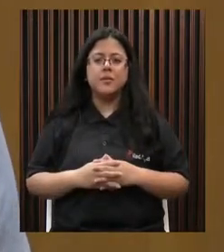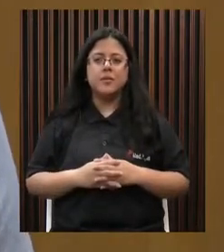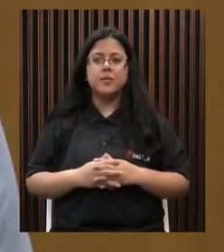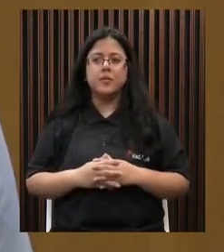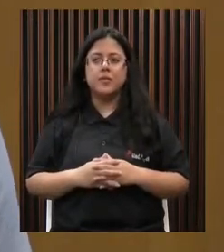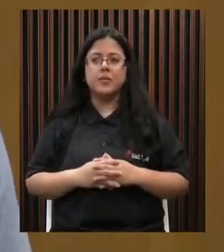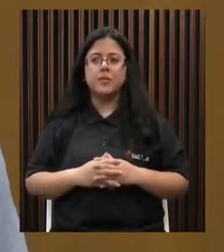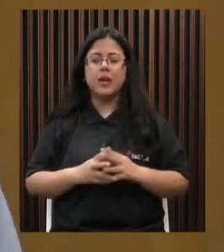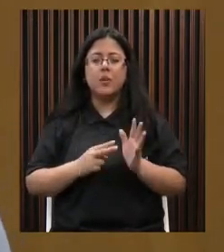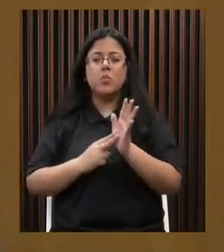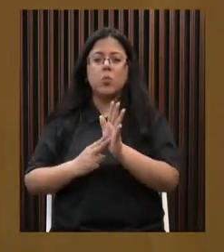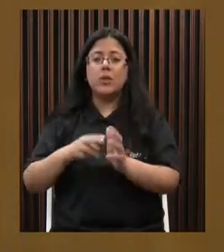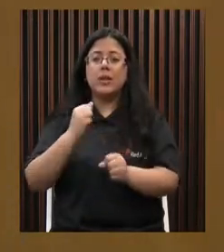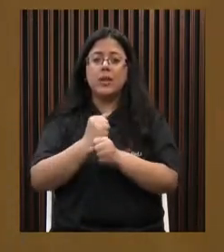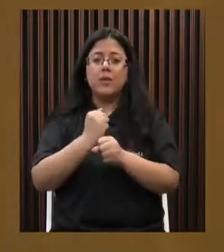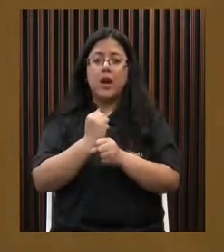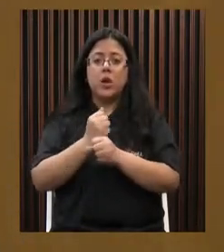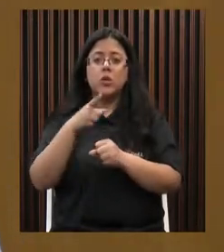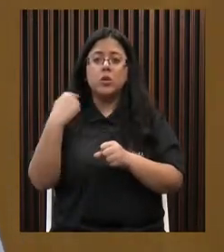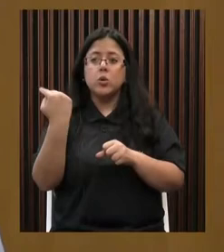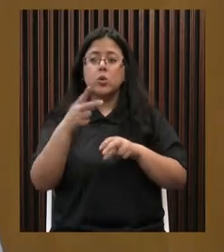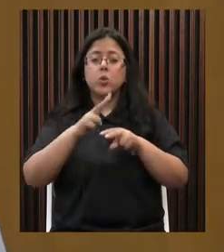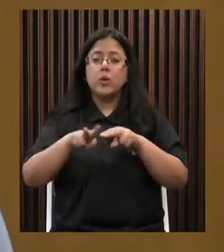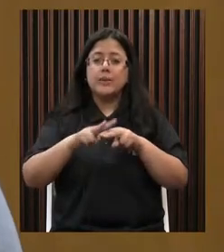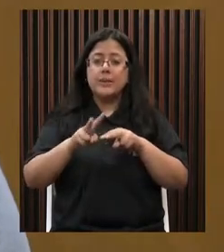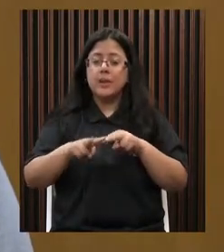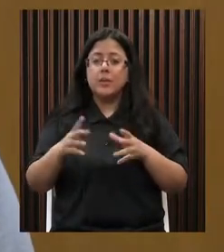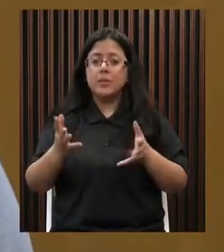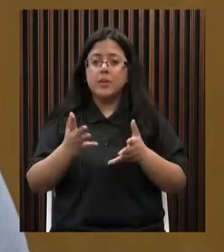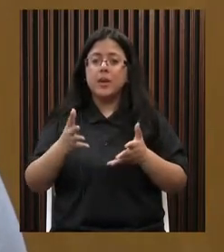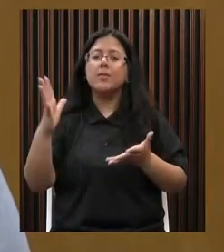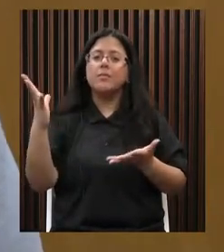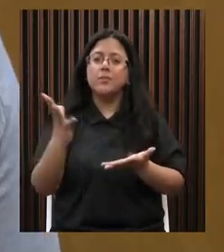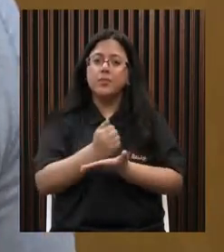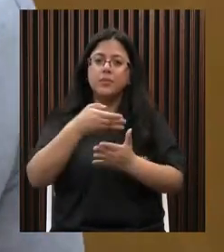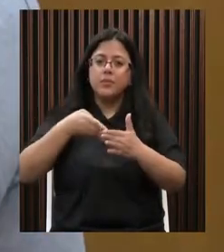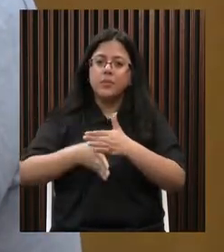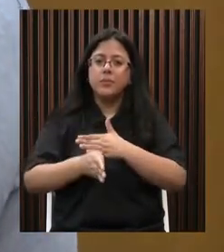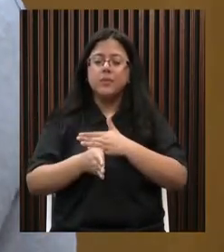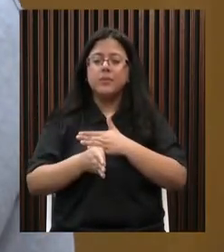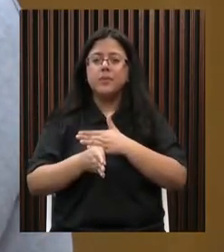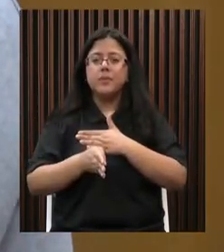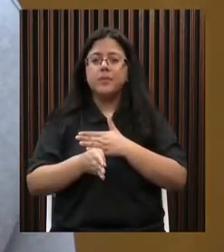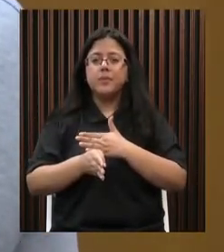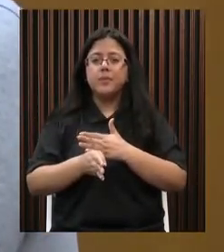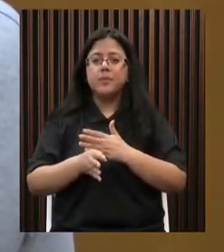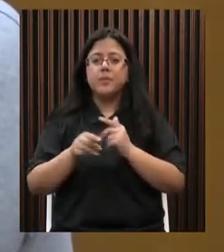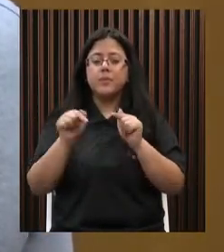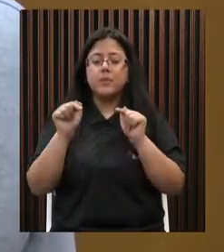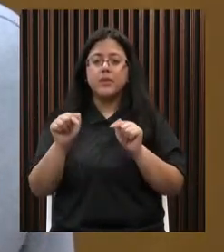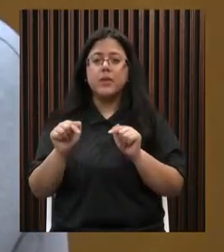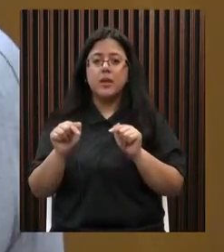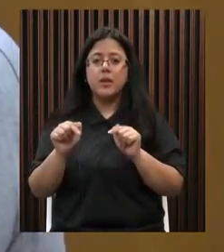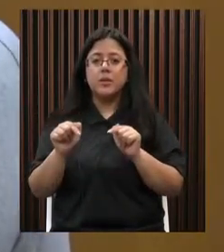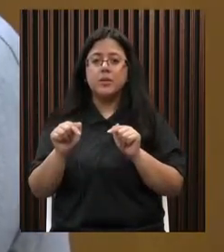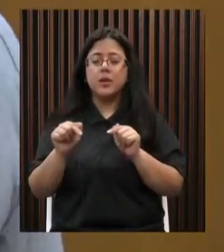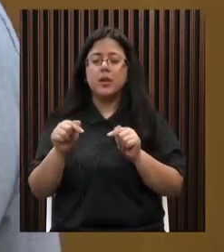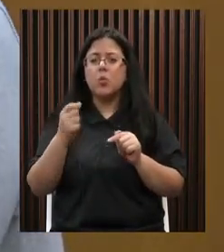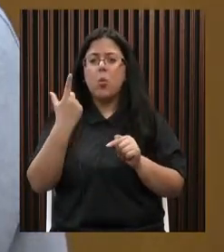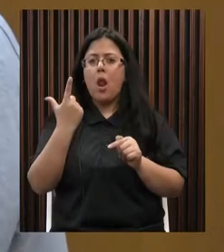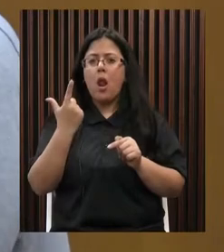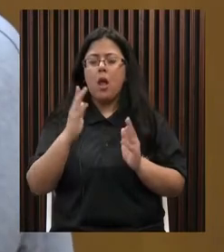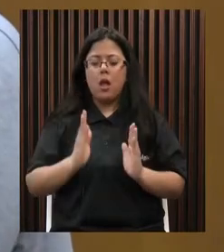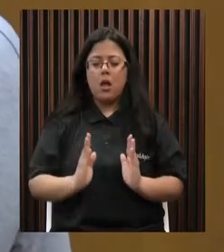que muestra el trabajo que hemos estado haciendo últimamente para lograr mayor accesibilidad. Y una de las cosas, se trata de un